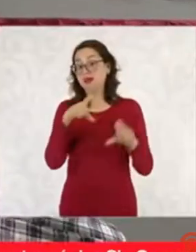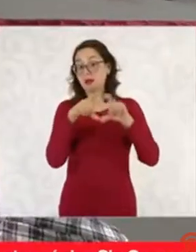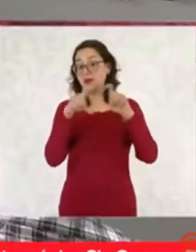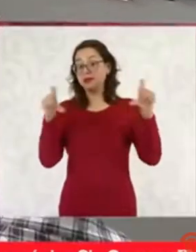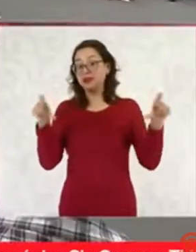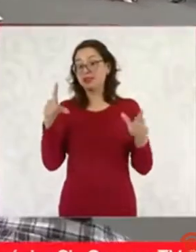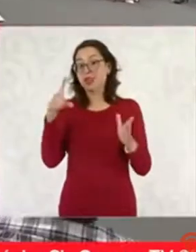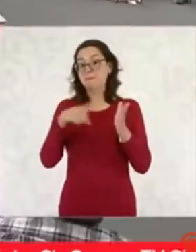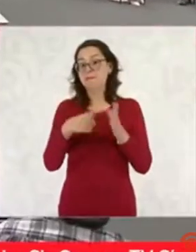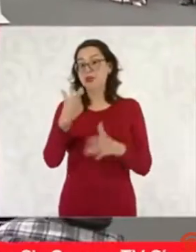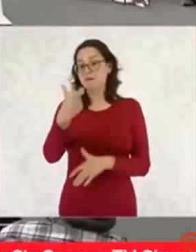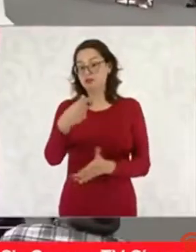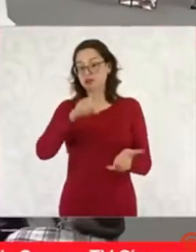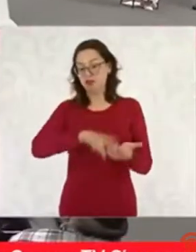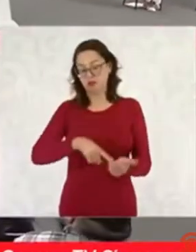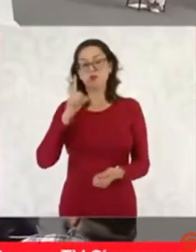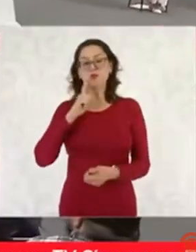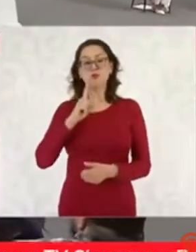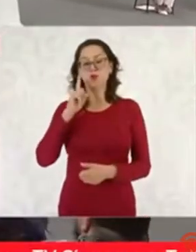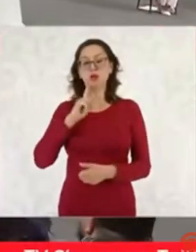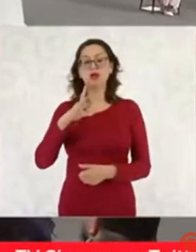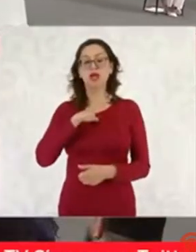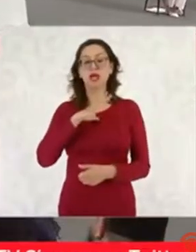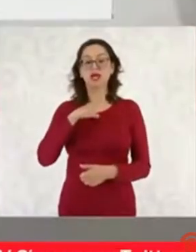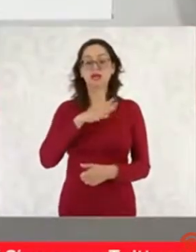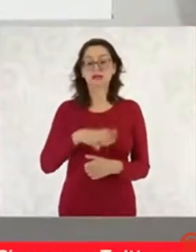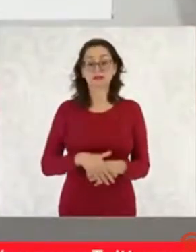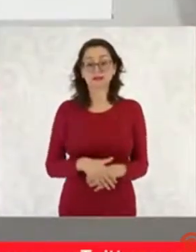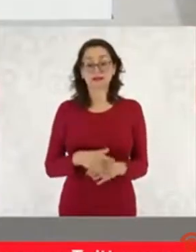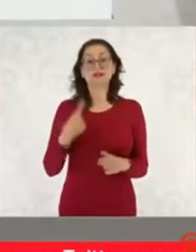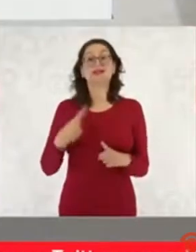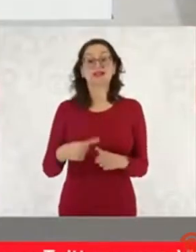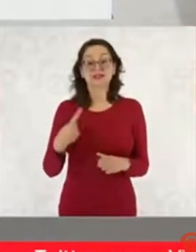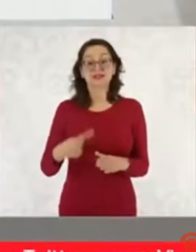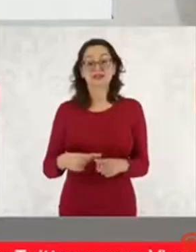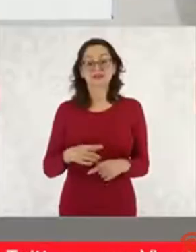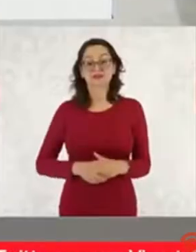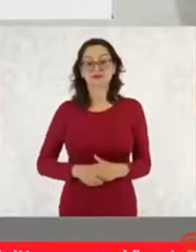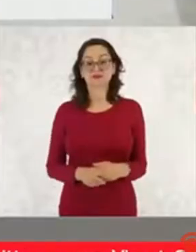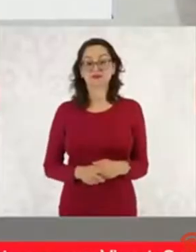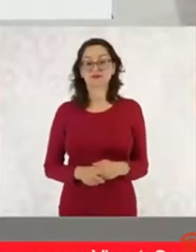en nuestro billete de 1,000 pesos. ¿La reconocemos?